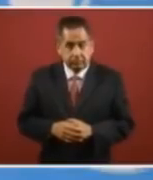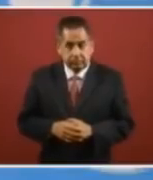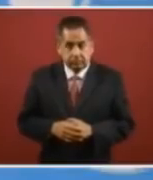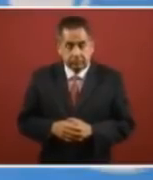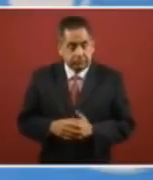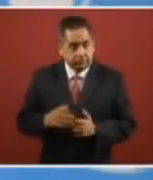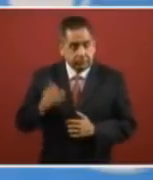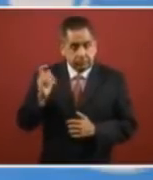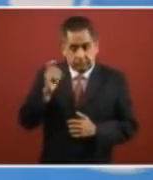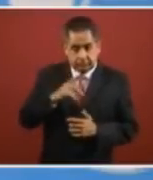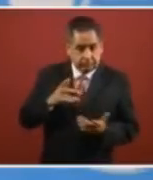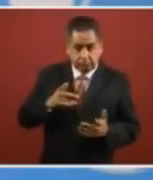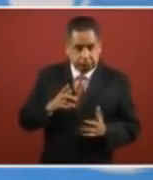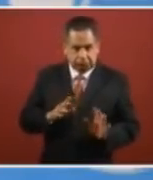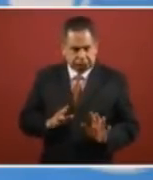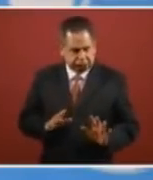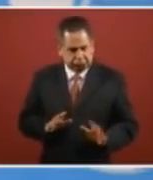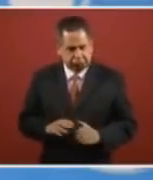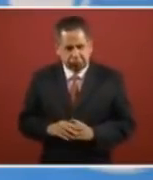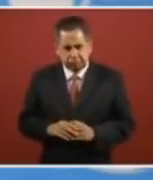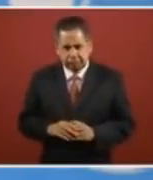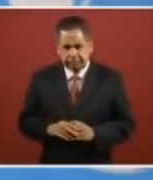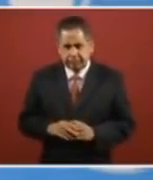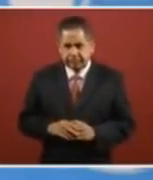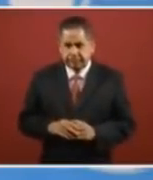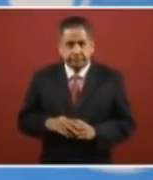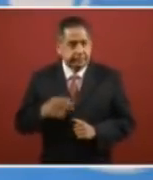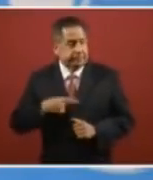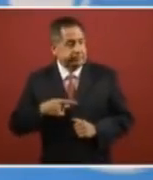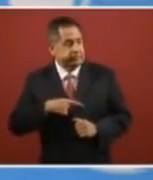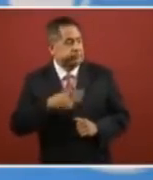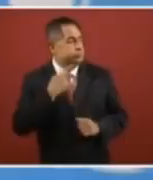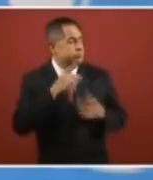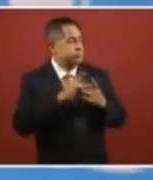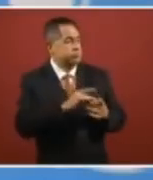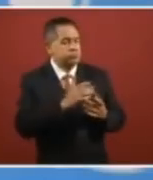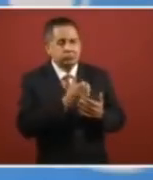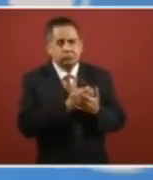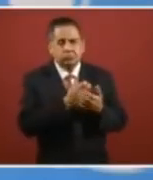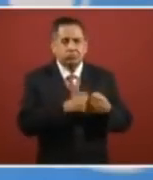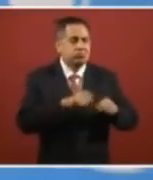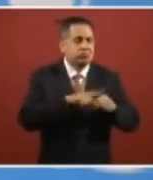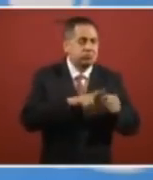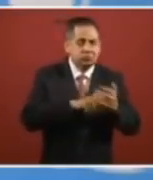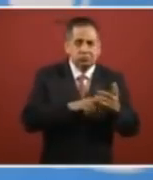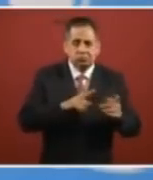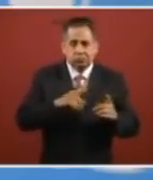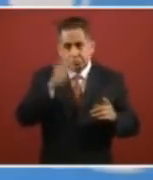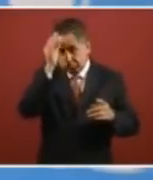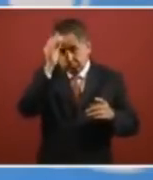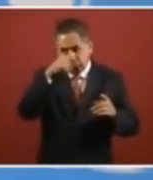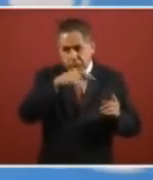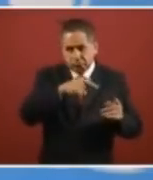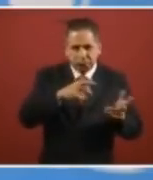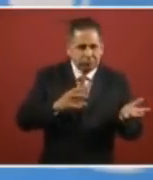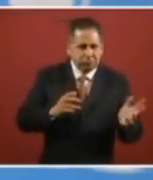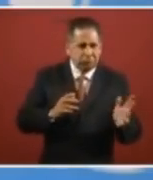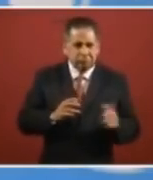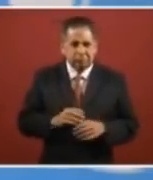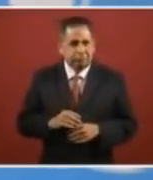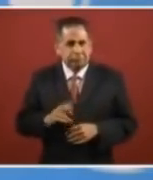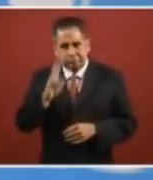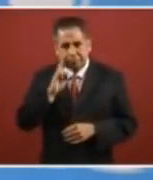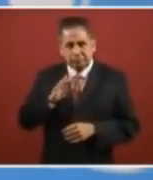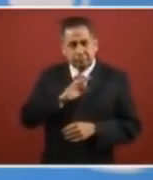difícil que un economista, un politólogo, un sociólogo, un filósofo